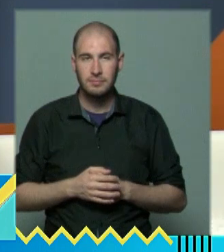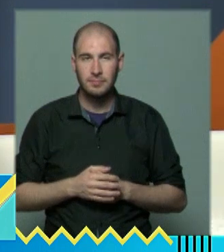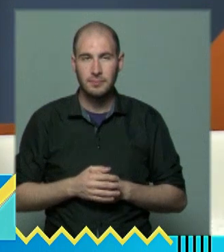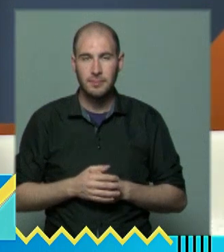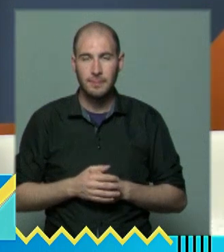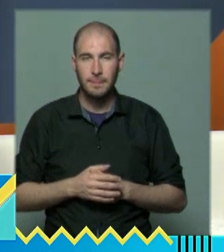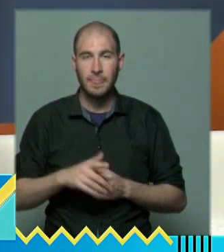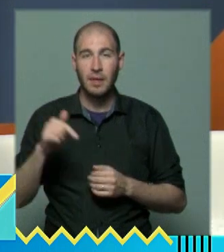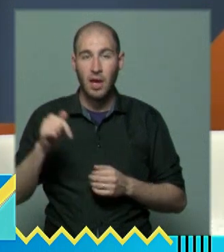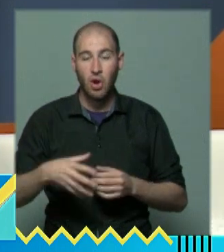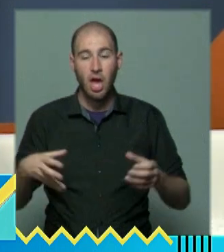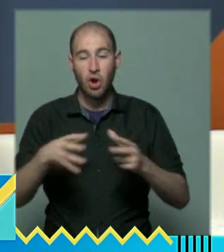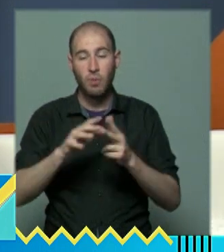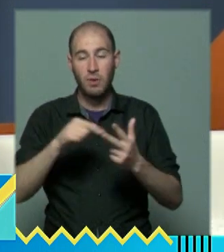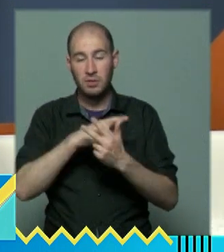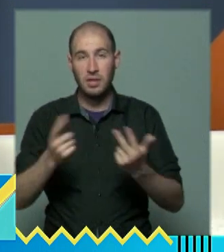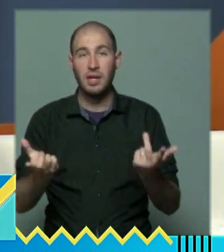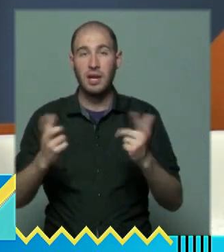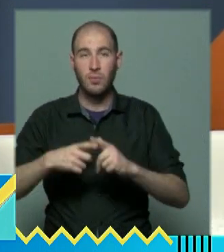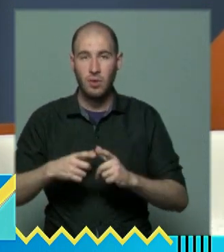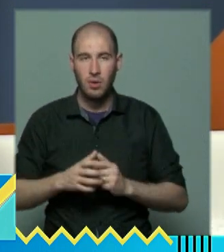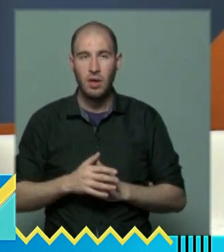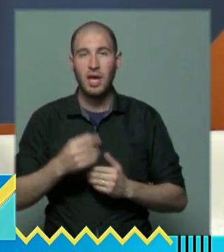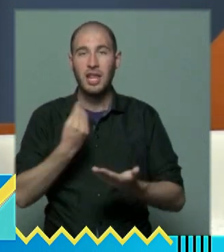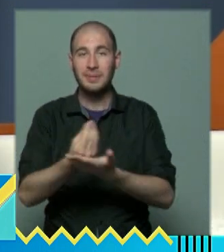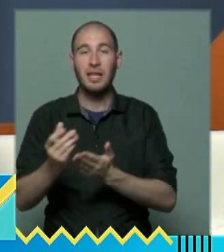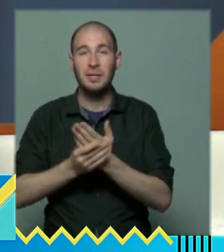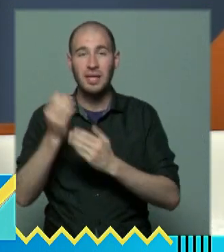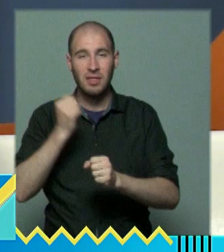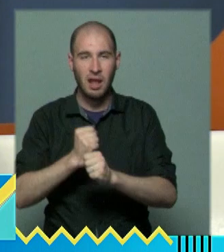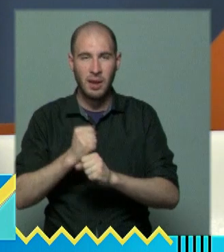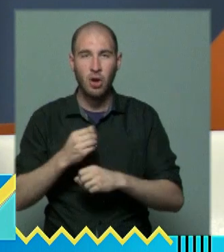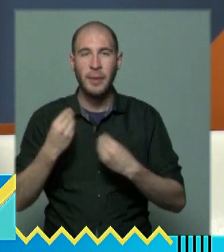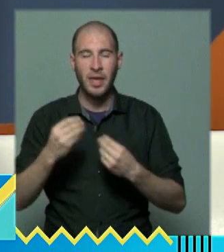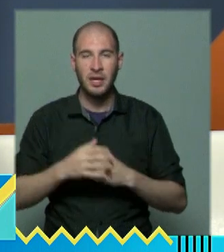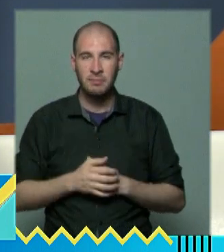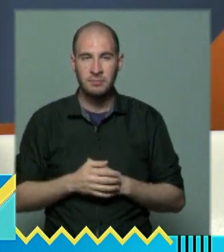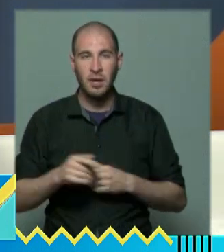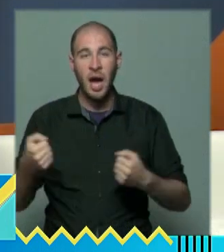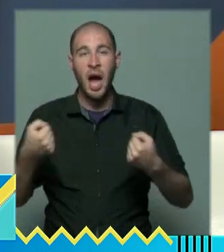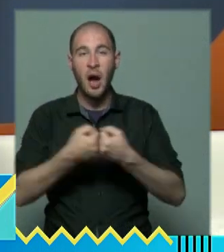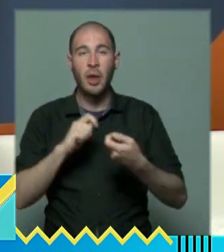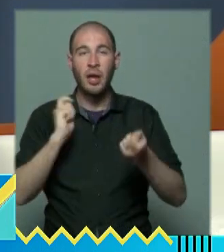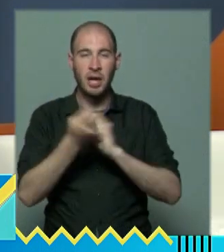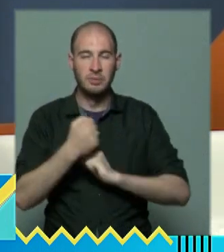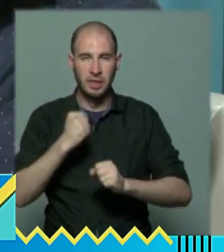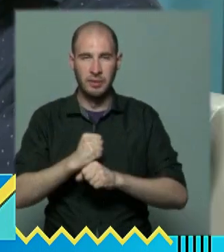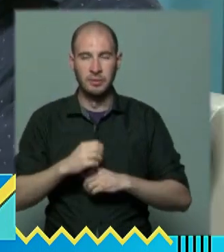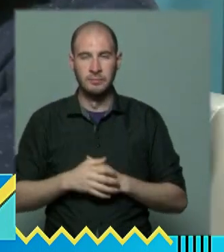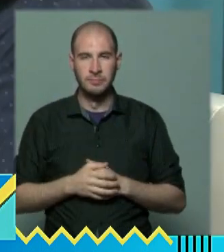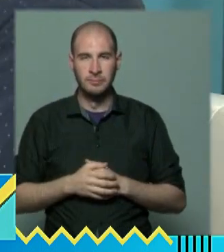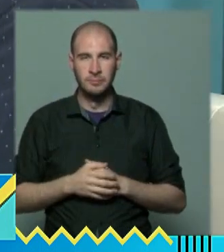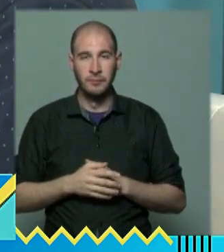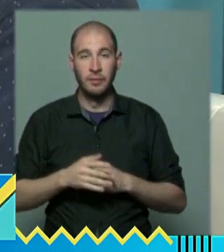ahora el Triunvirato se junta con voceros del Ministerio del Trabajo para acordar una reforma laboral.